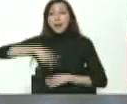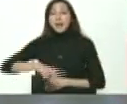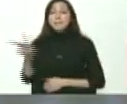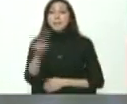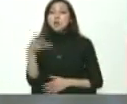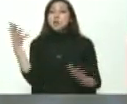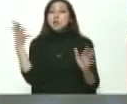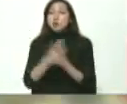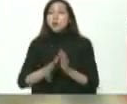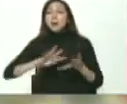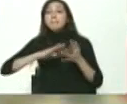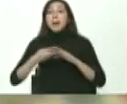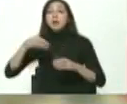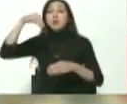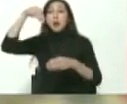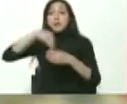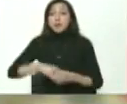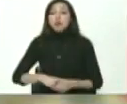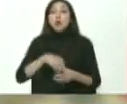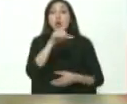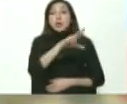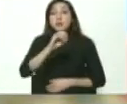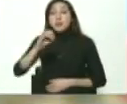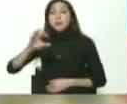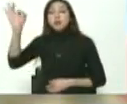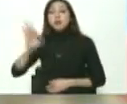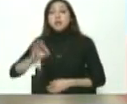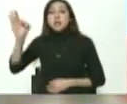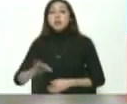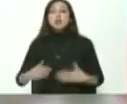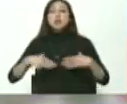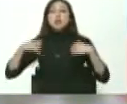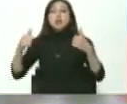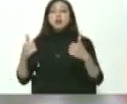través de Barrio Adentro, 100% salud.